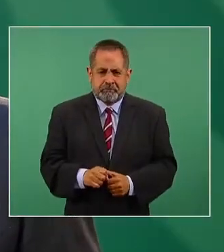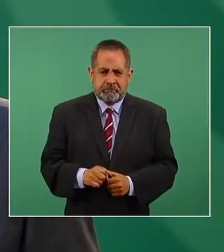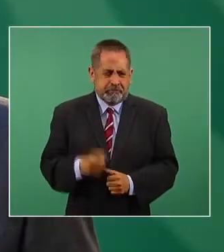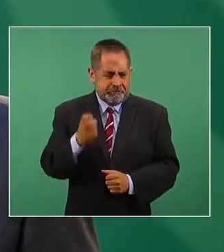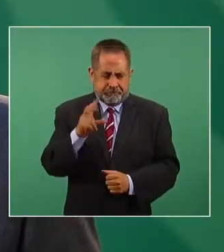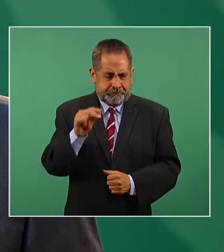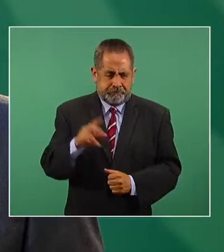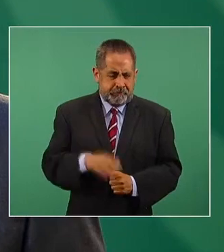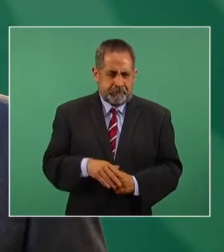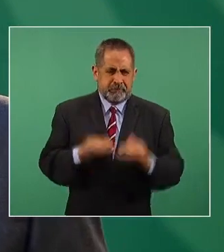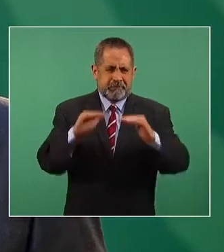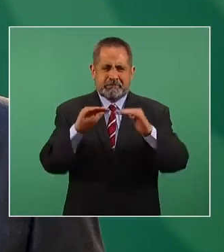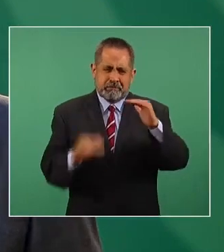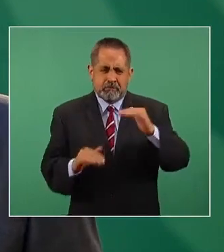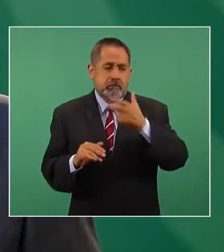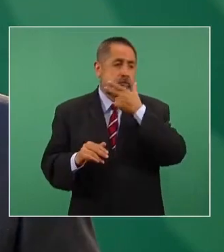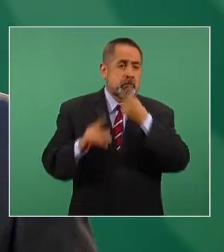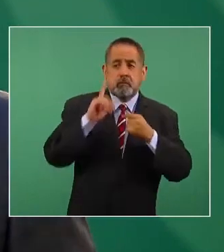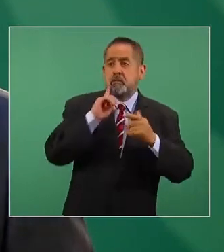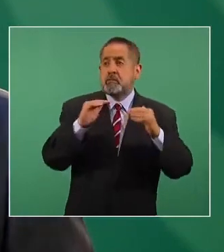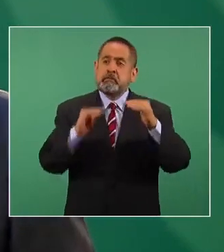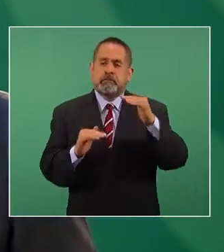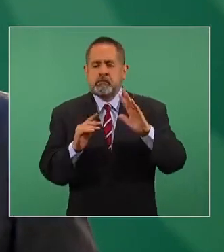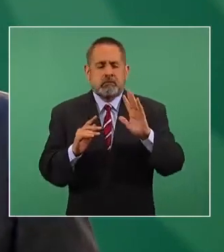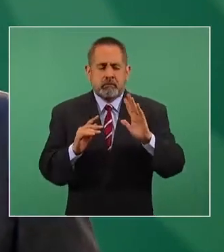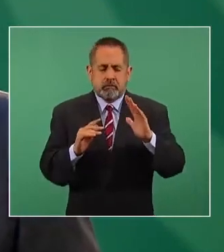solo es desigualdad entre hombres y mujeres,